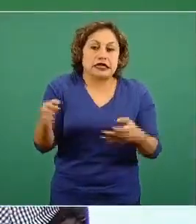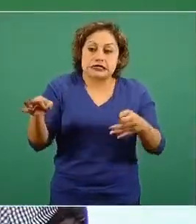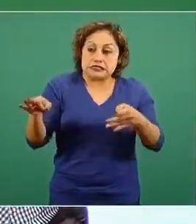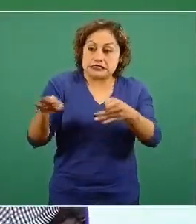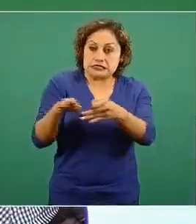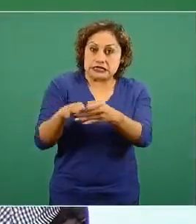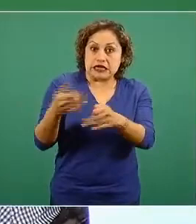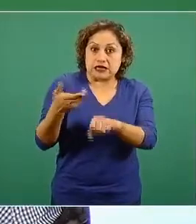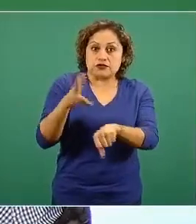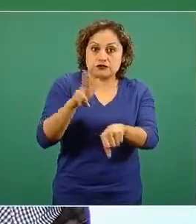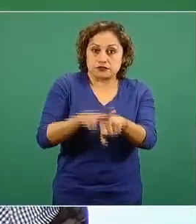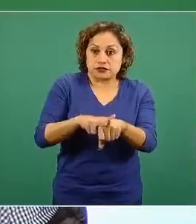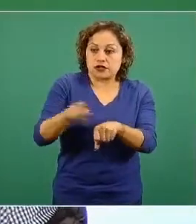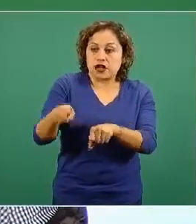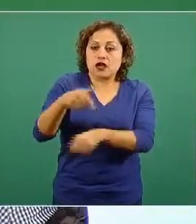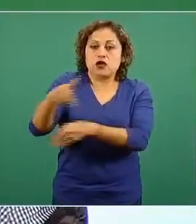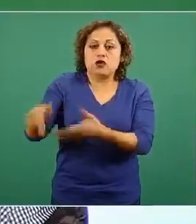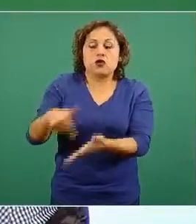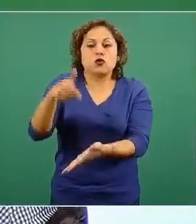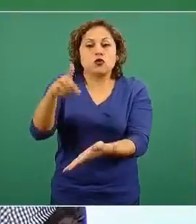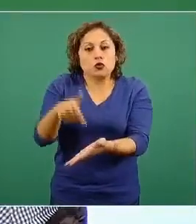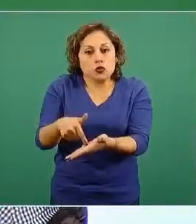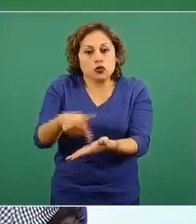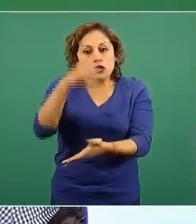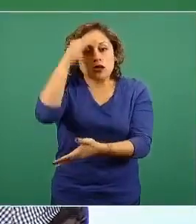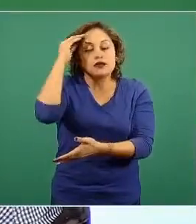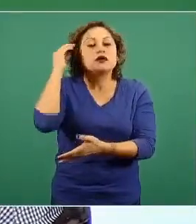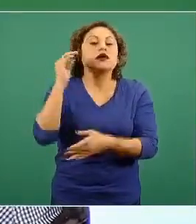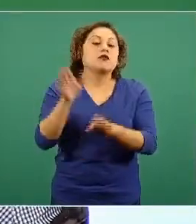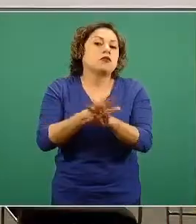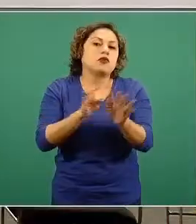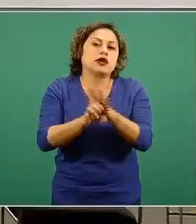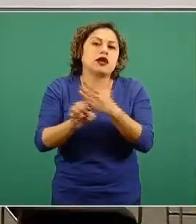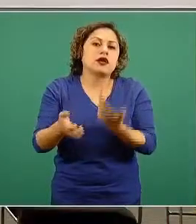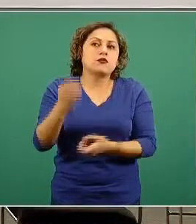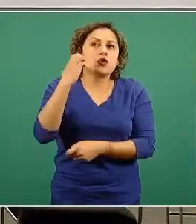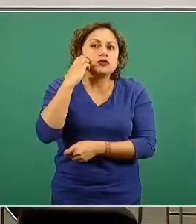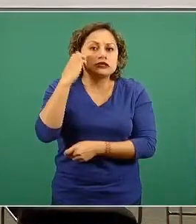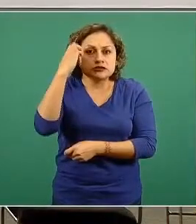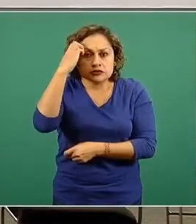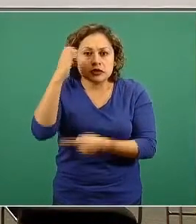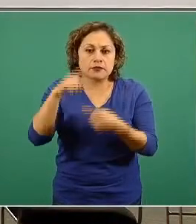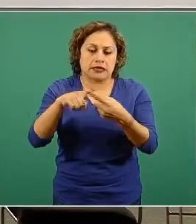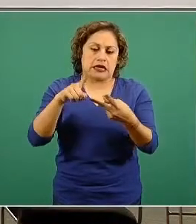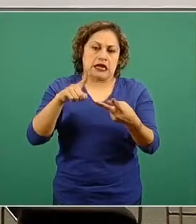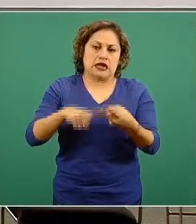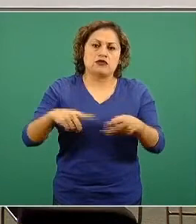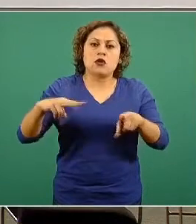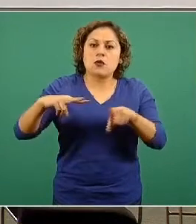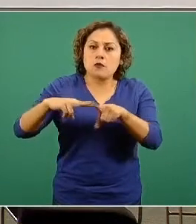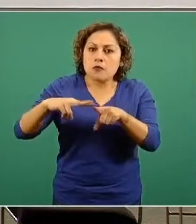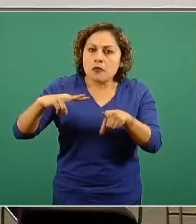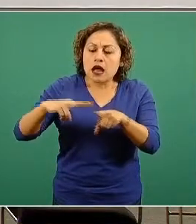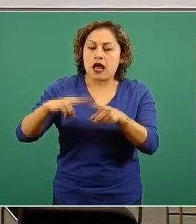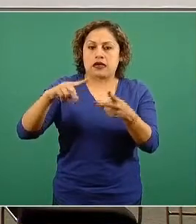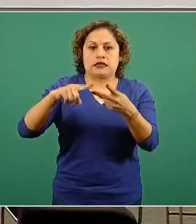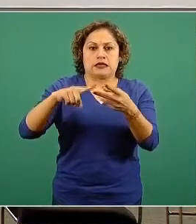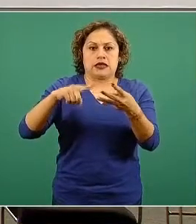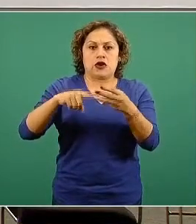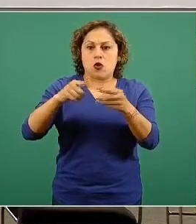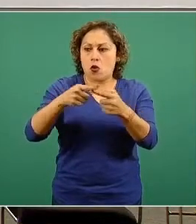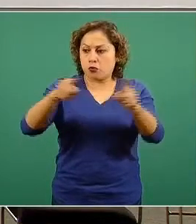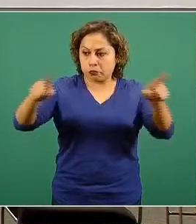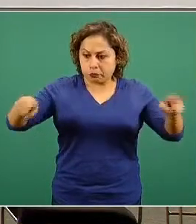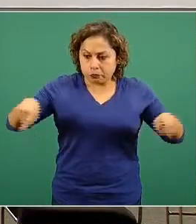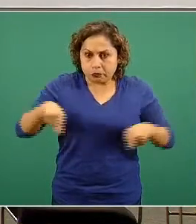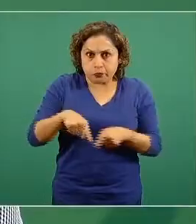al hospital se utilizan normalmente patios traseros, estacionamientos, parques que están cerca al hospital y